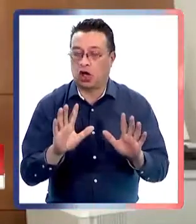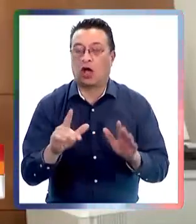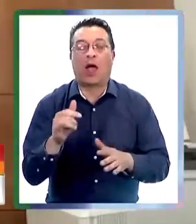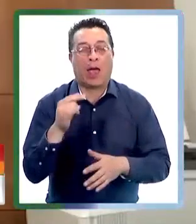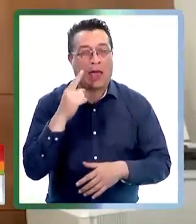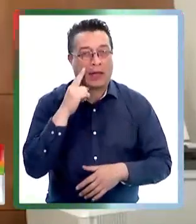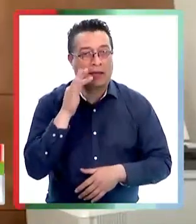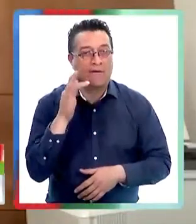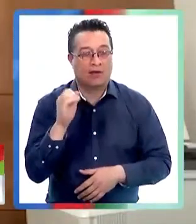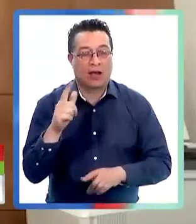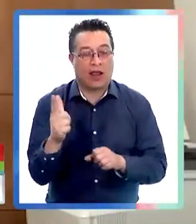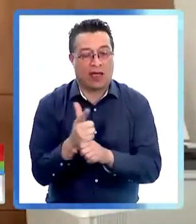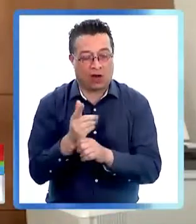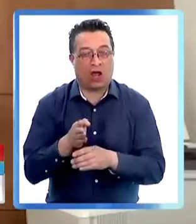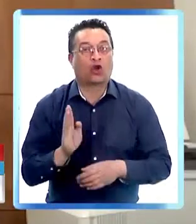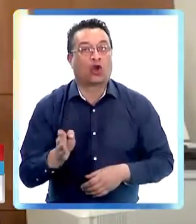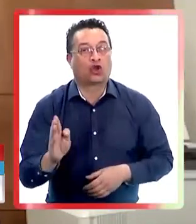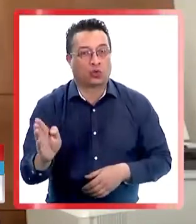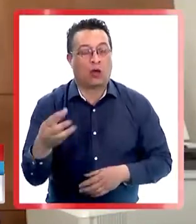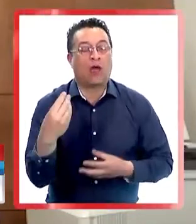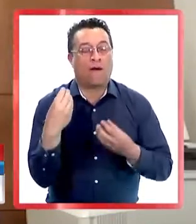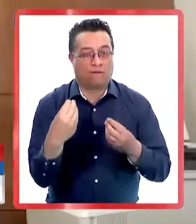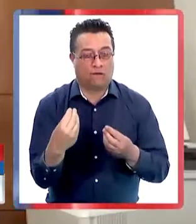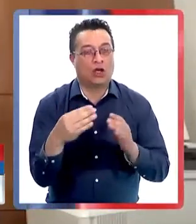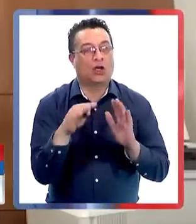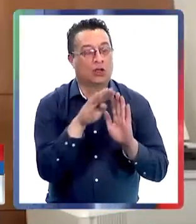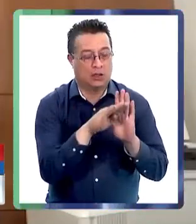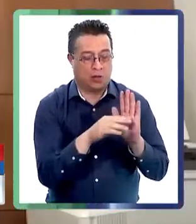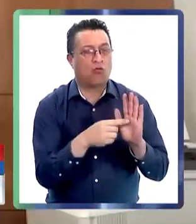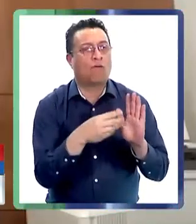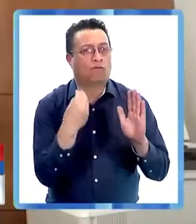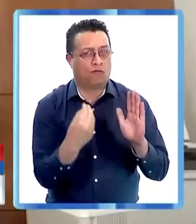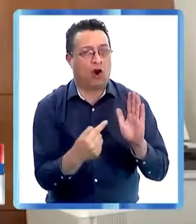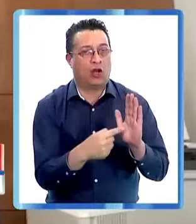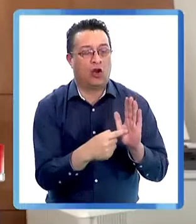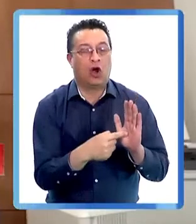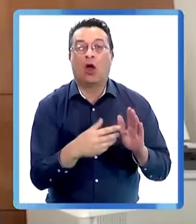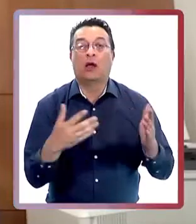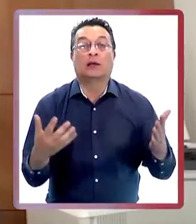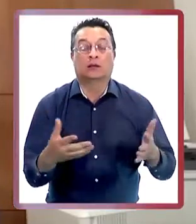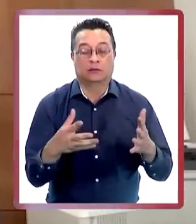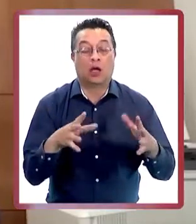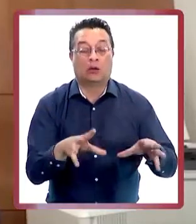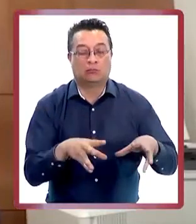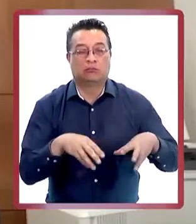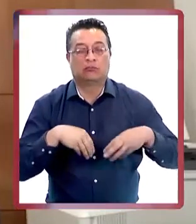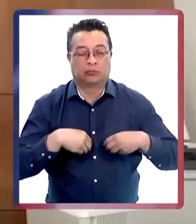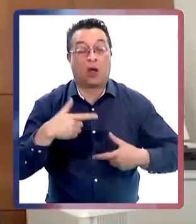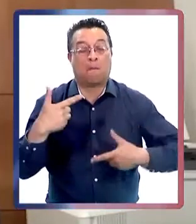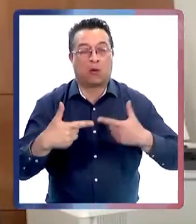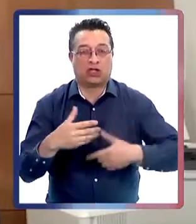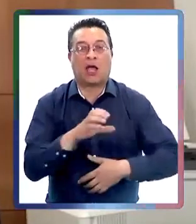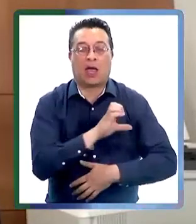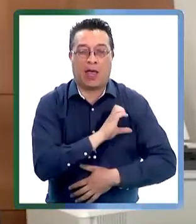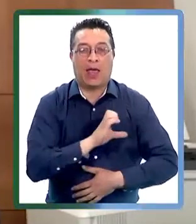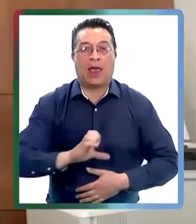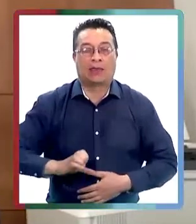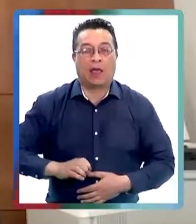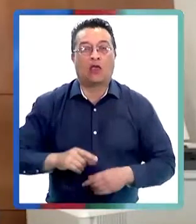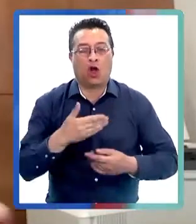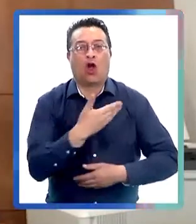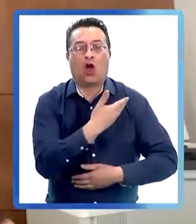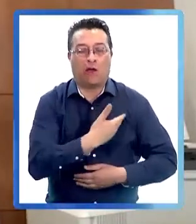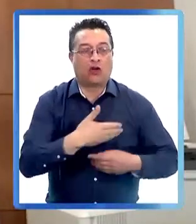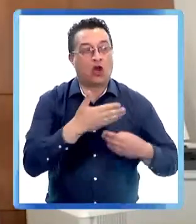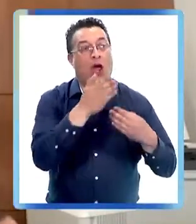laboral va a continuar, Francisco, porque es un buen instrumento. Y esto se adopta como una política de Estado, ¿no? Pasa